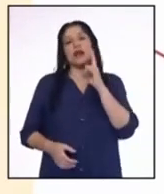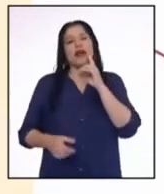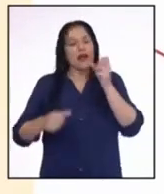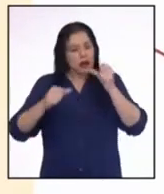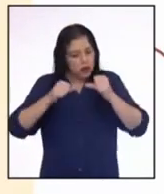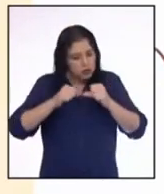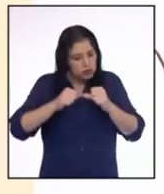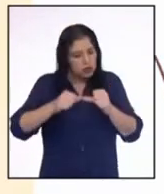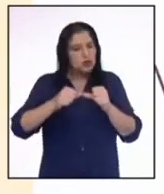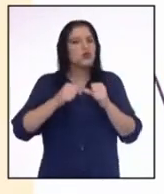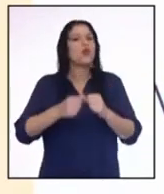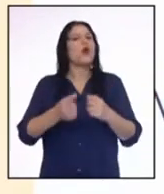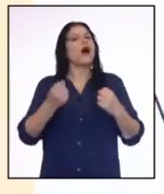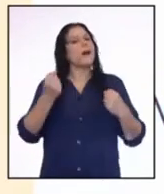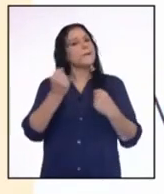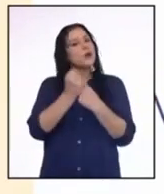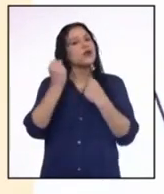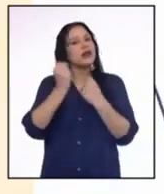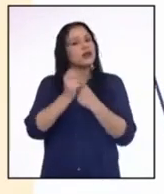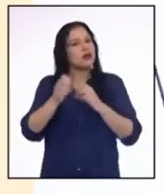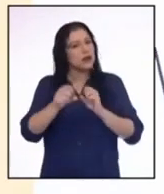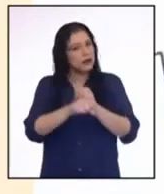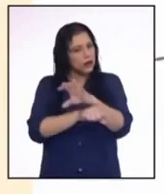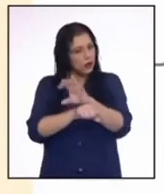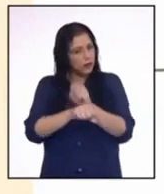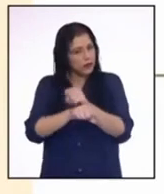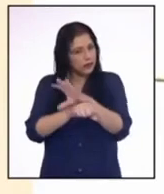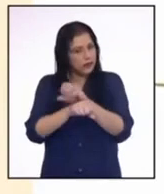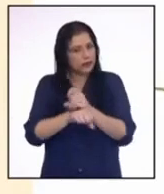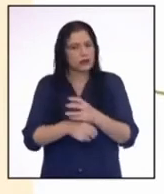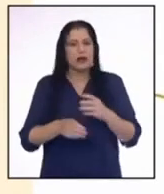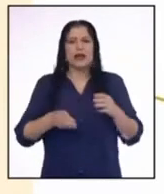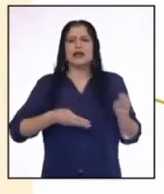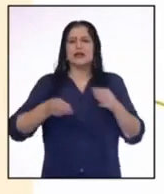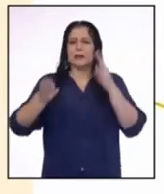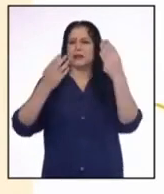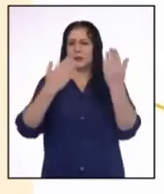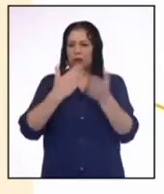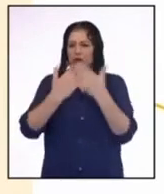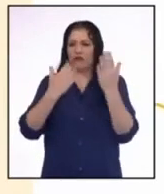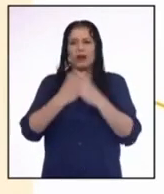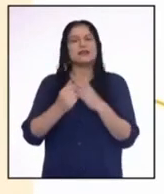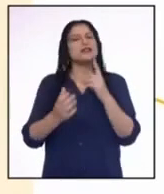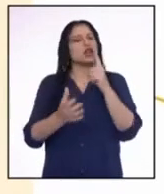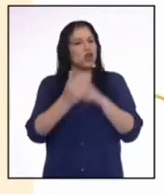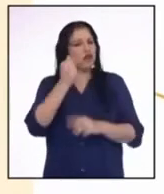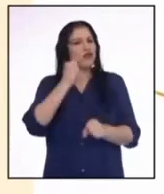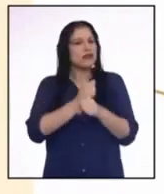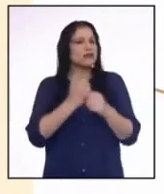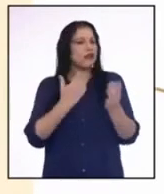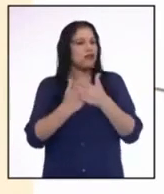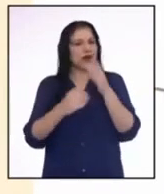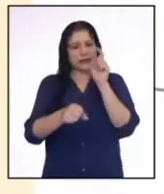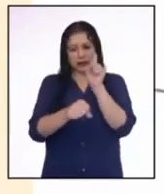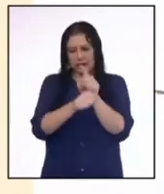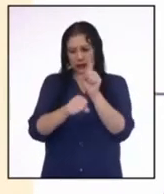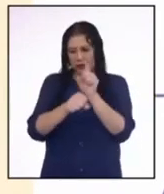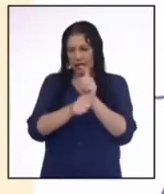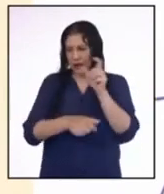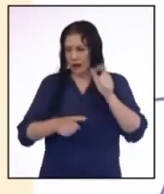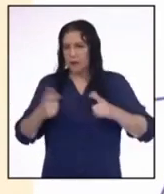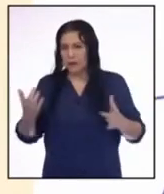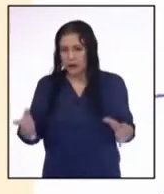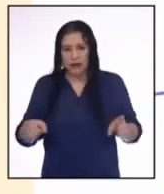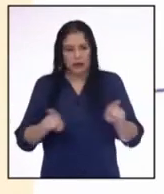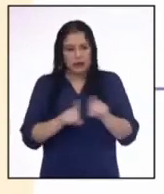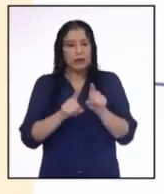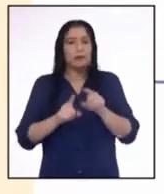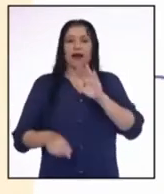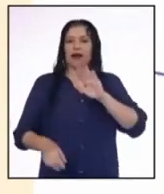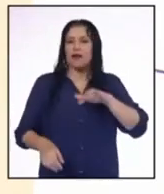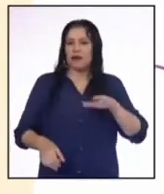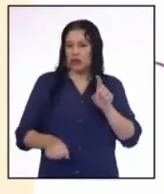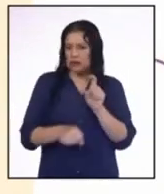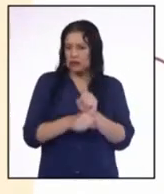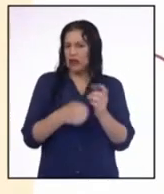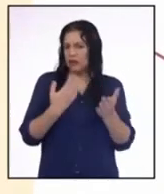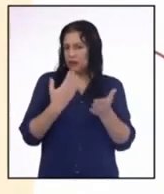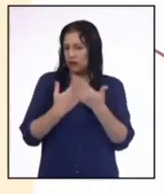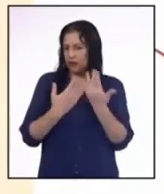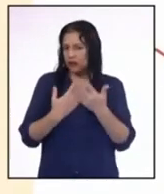sigue respaldando esa recomendación. Es el método más simple, confiable y fácil de enseñar a las personas, incluidos los niños.